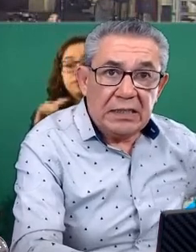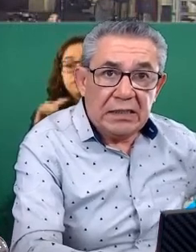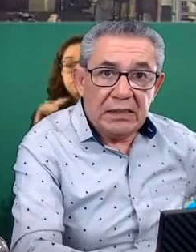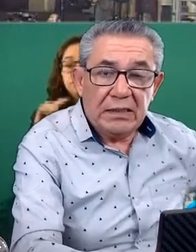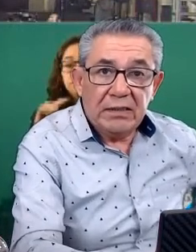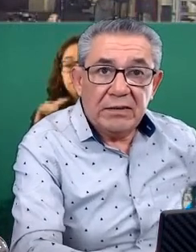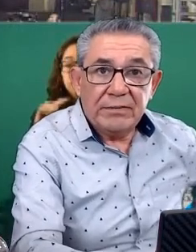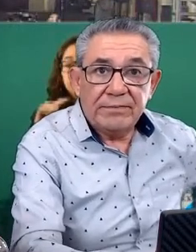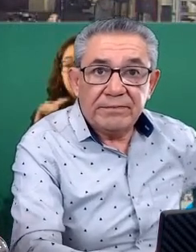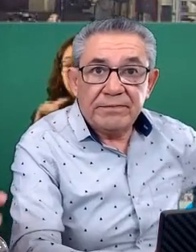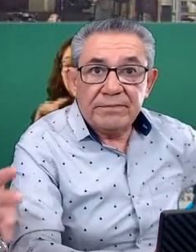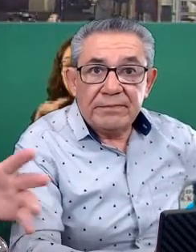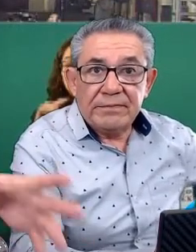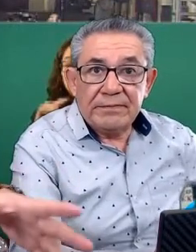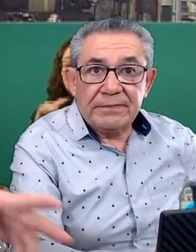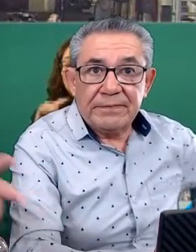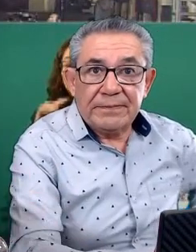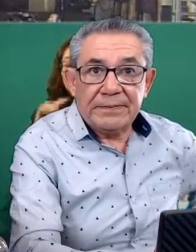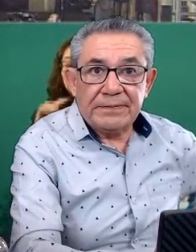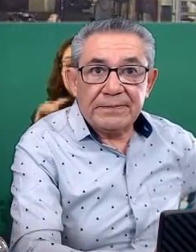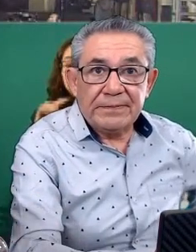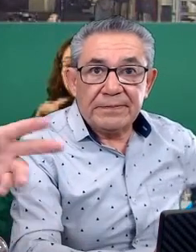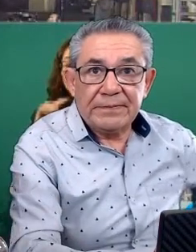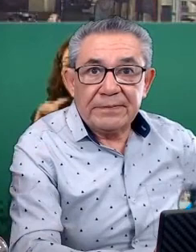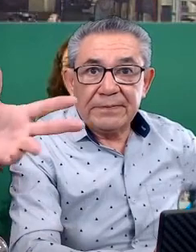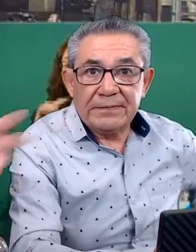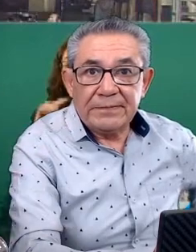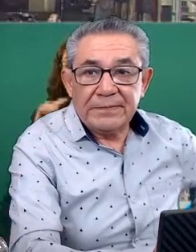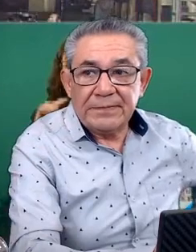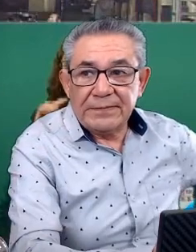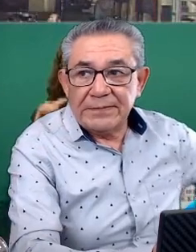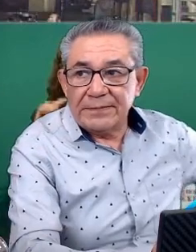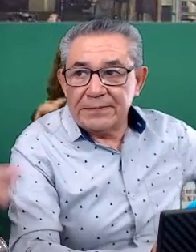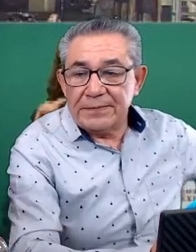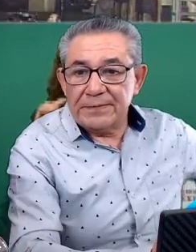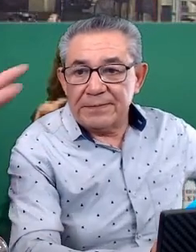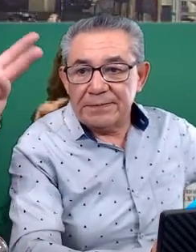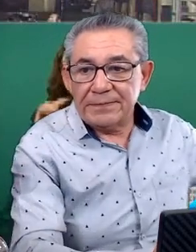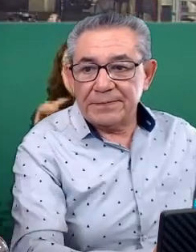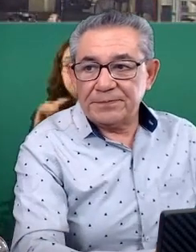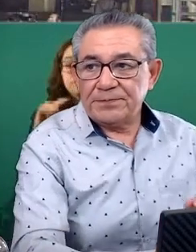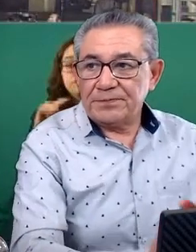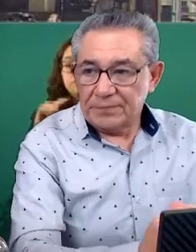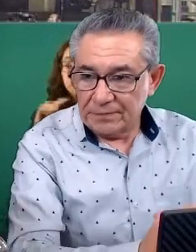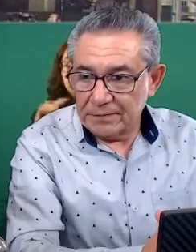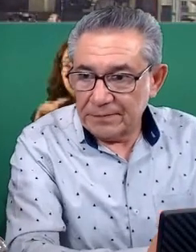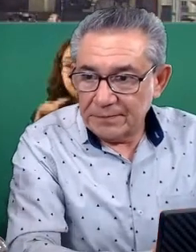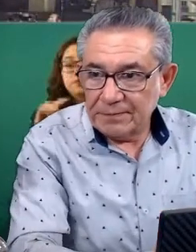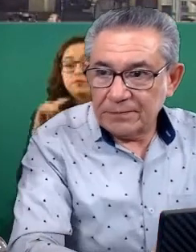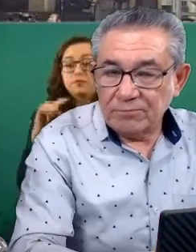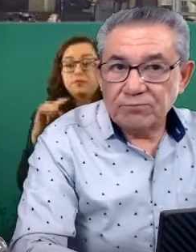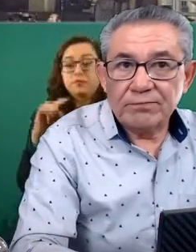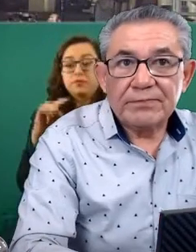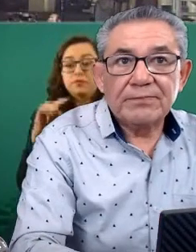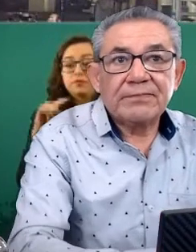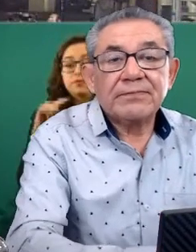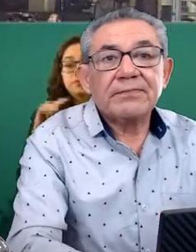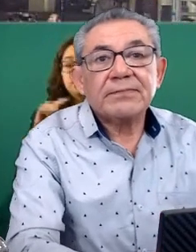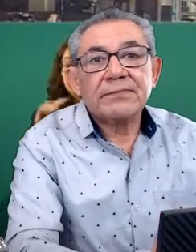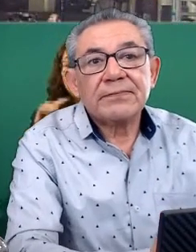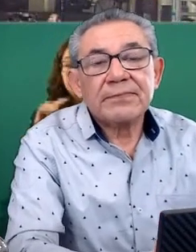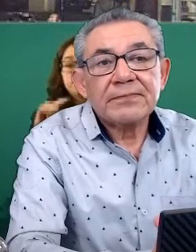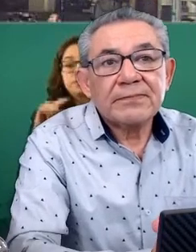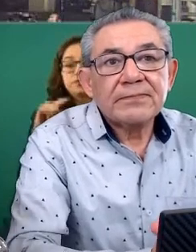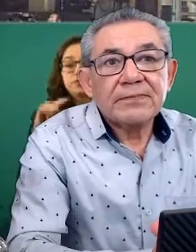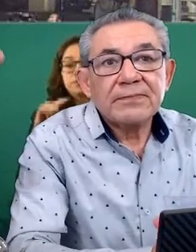había muchos videos que la tuta decía quién se ponía, quién, bueno, era hasta el juez de ahí de ciertos poblados donde repartía hasta los